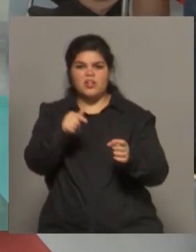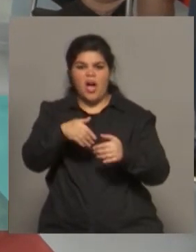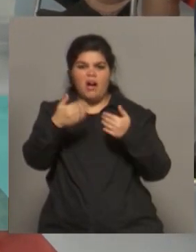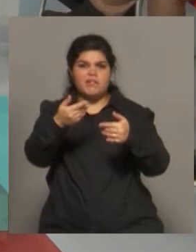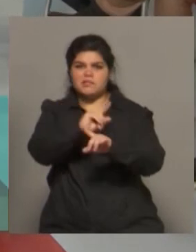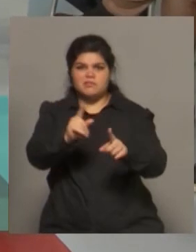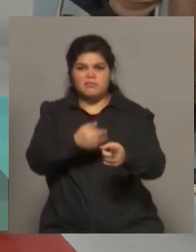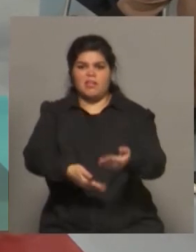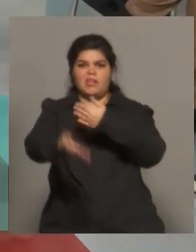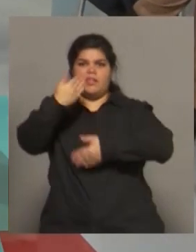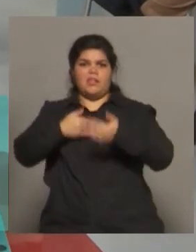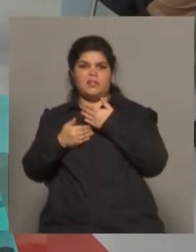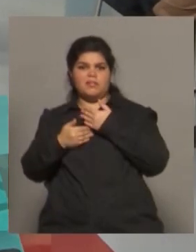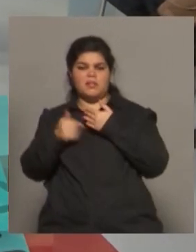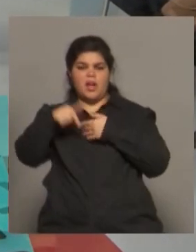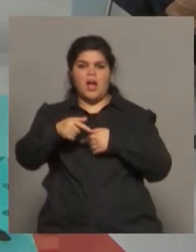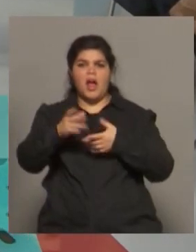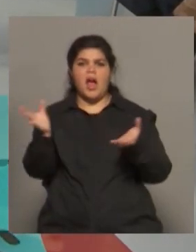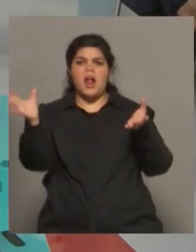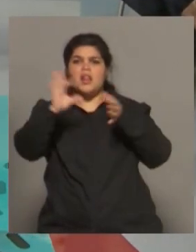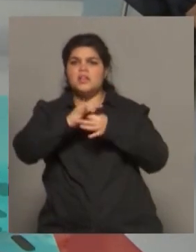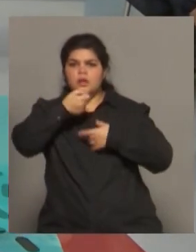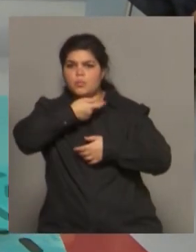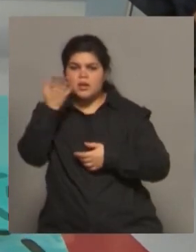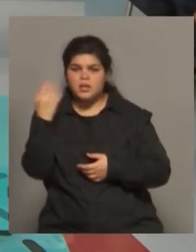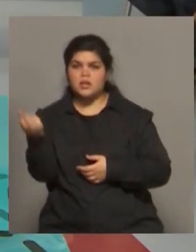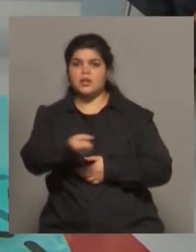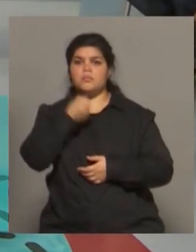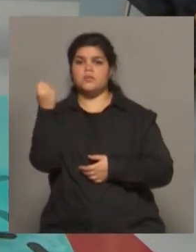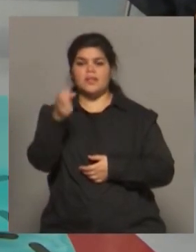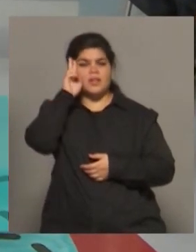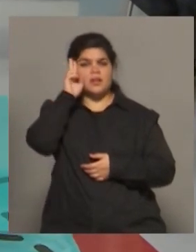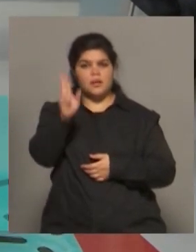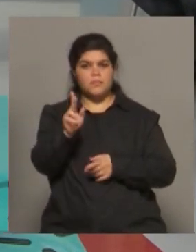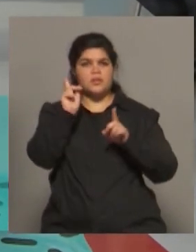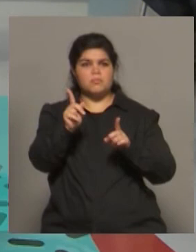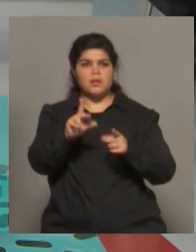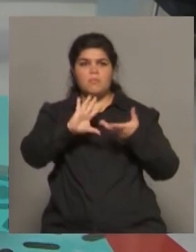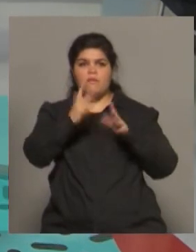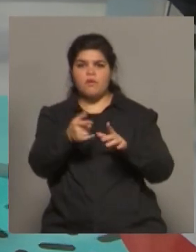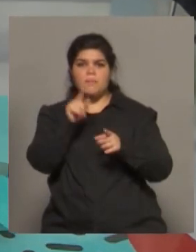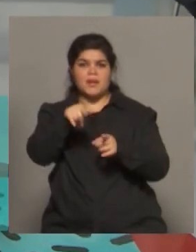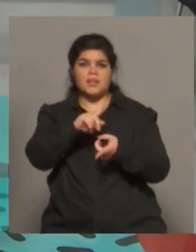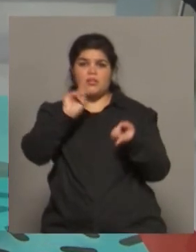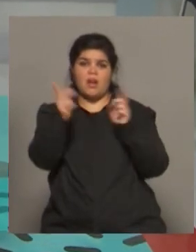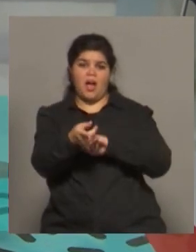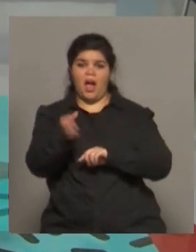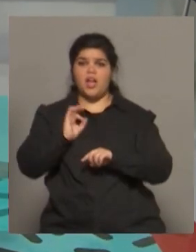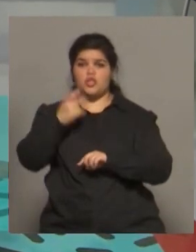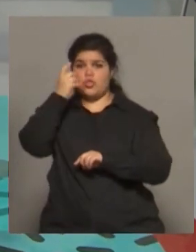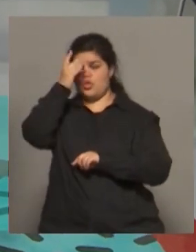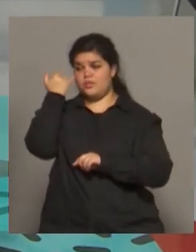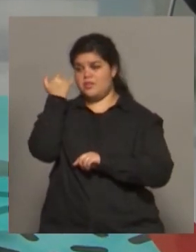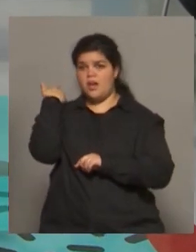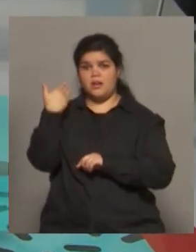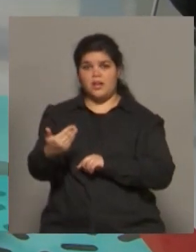Entonces, cualquier alianza que se dé se tiene que dar en el marco siempre, respetando esta mirada y este giro que se había dado en los últimos 12 años, que me parece